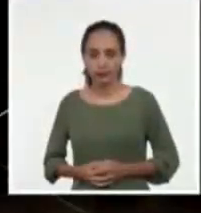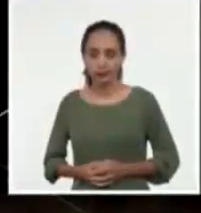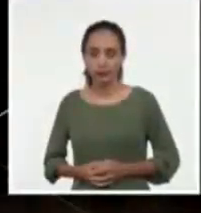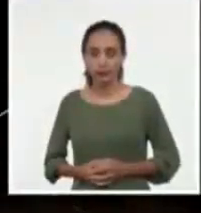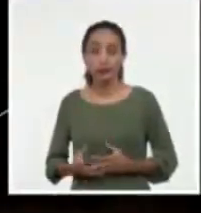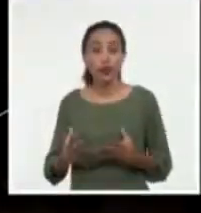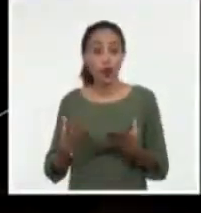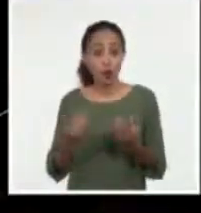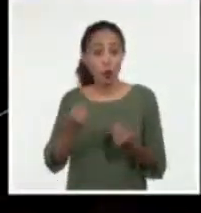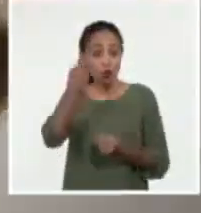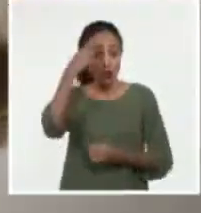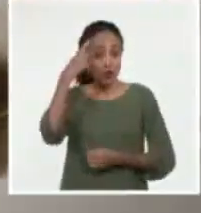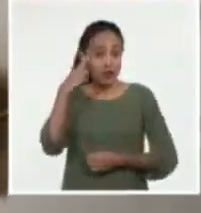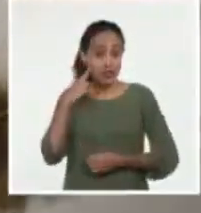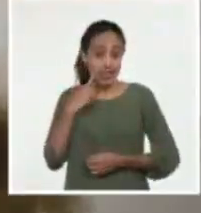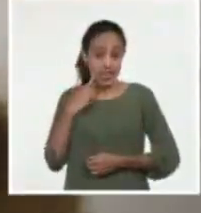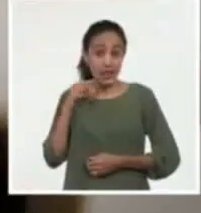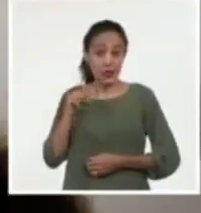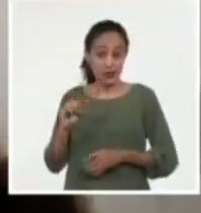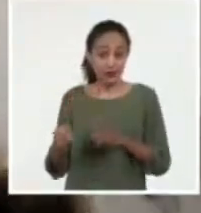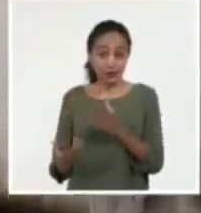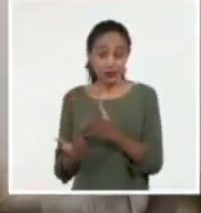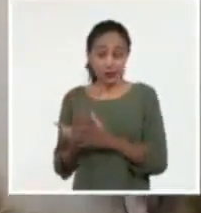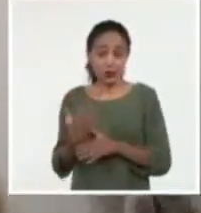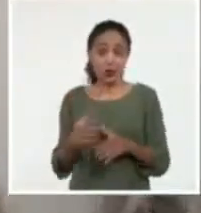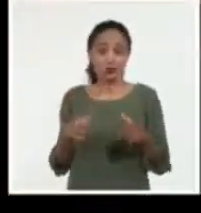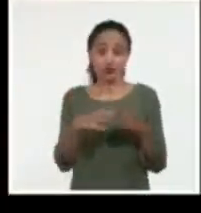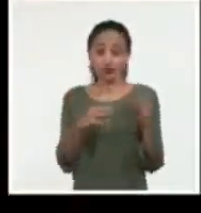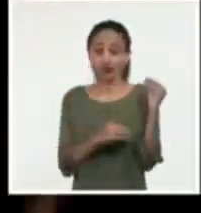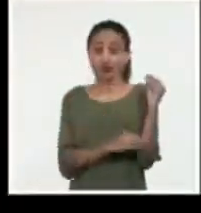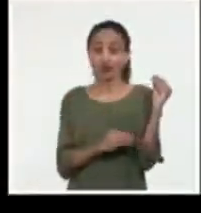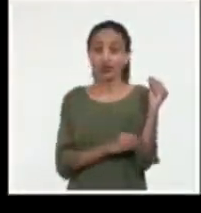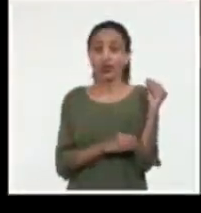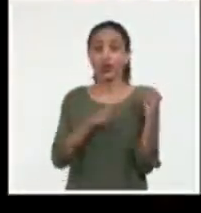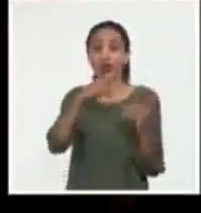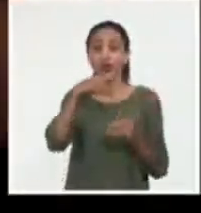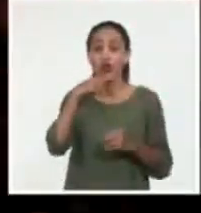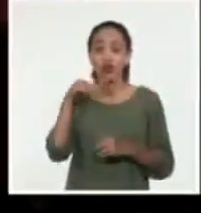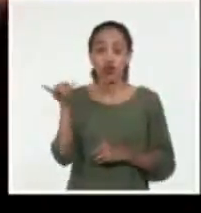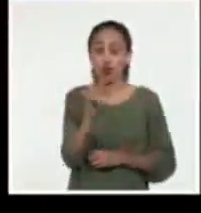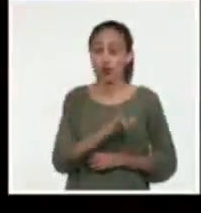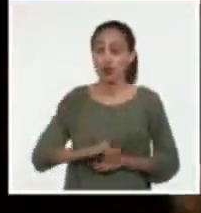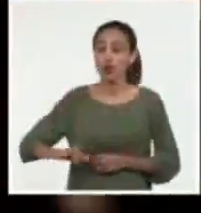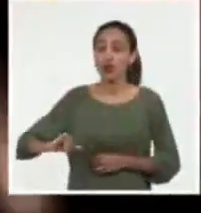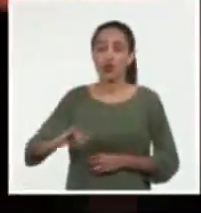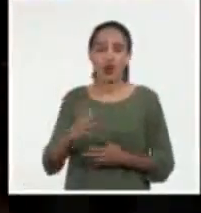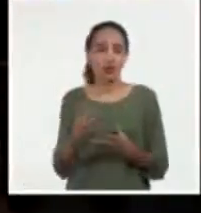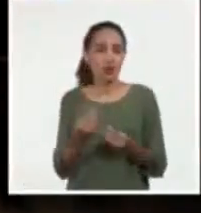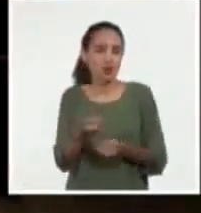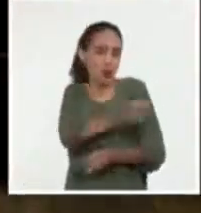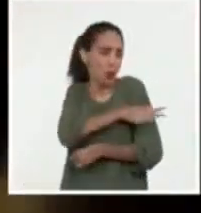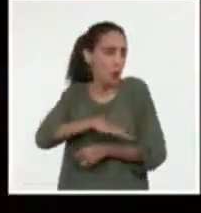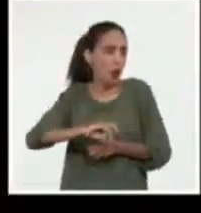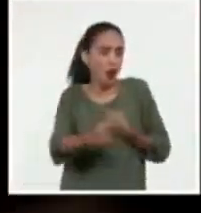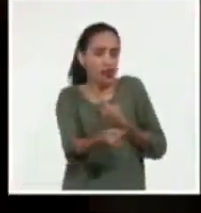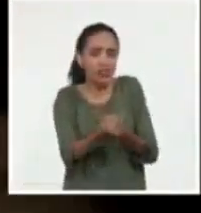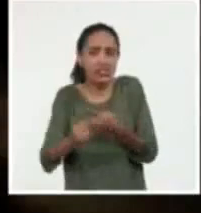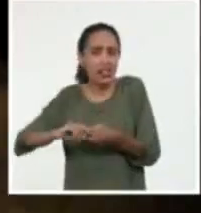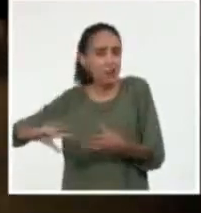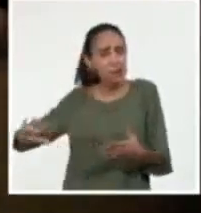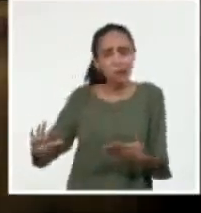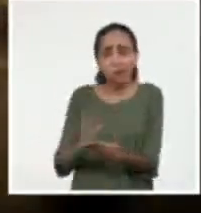Varios siglos tardó la formación del Imperio Ruso, que avasalló a centenares de pueblos circundantes y a su